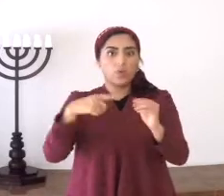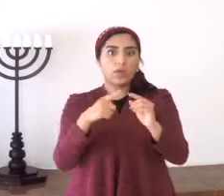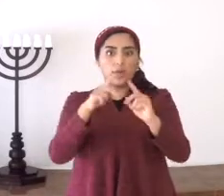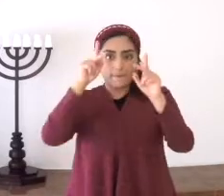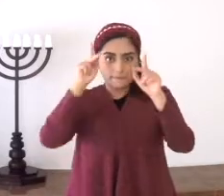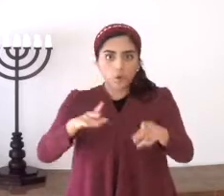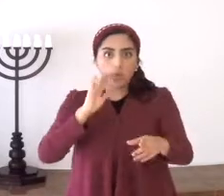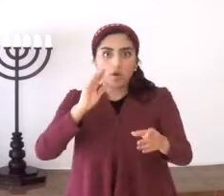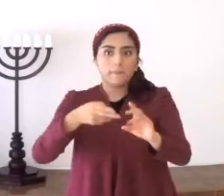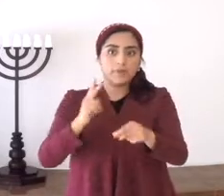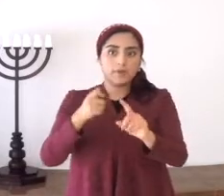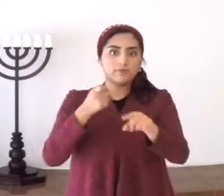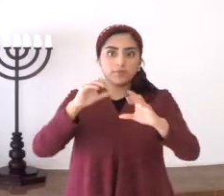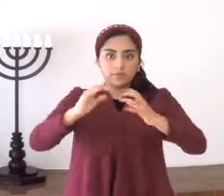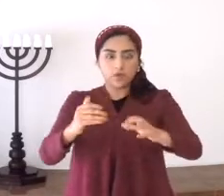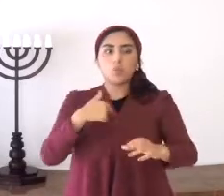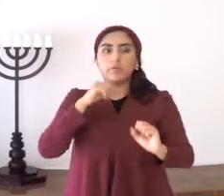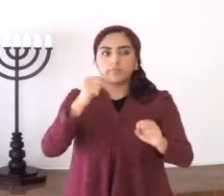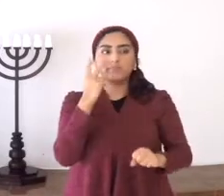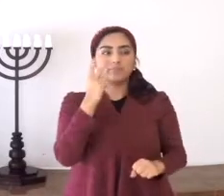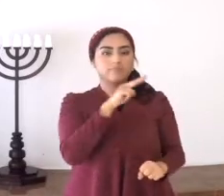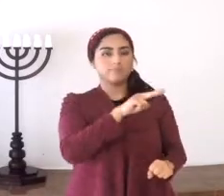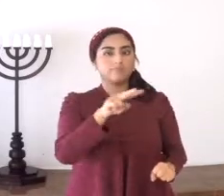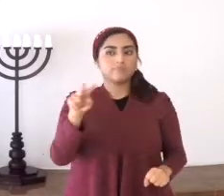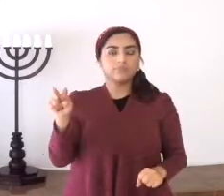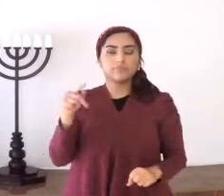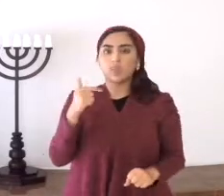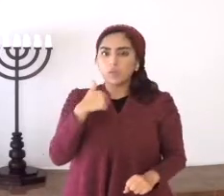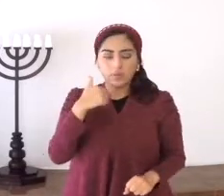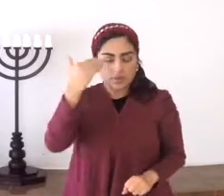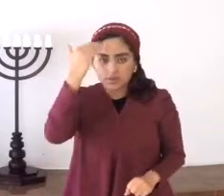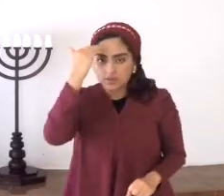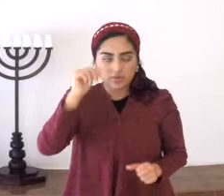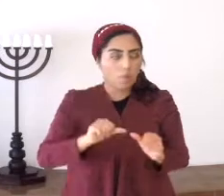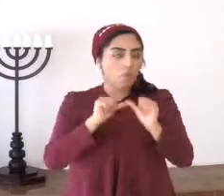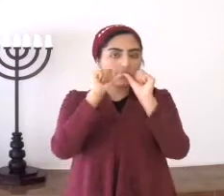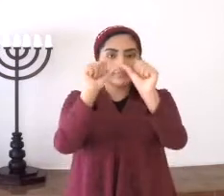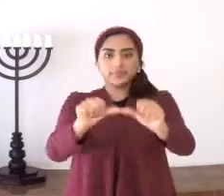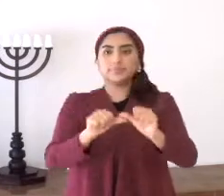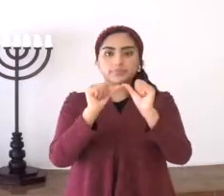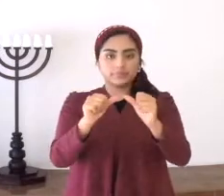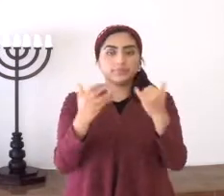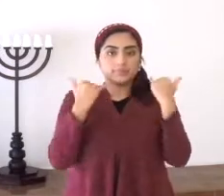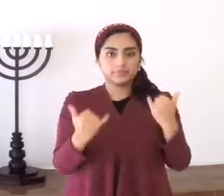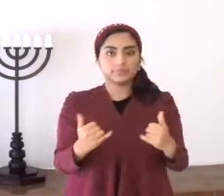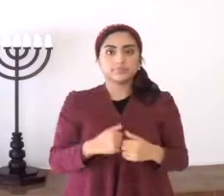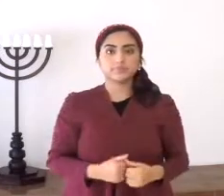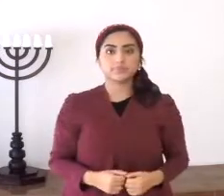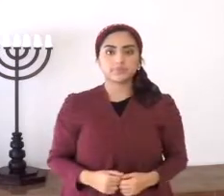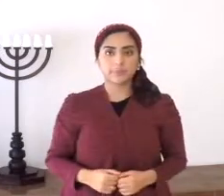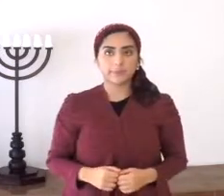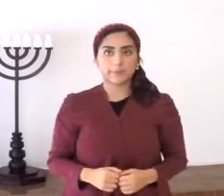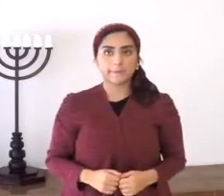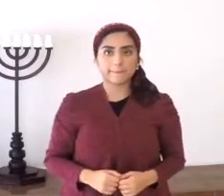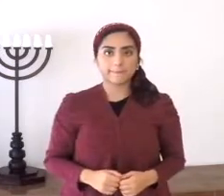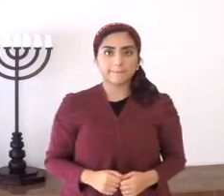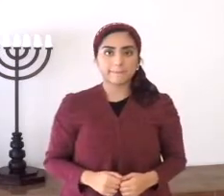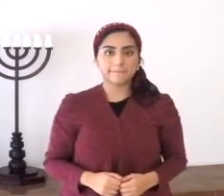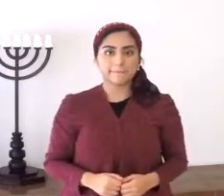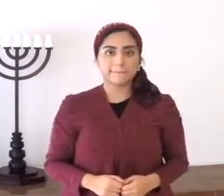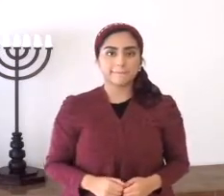observen, porque los diagnósticos se ven venir siempre. Siempre se sabe quién va a ser un traidor, eso que ni qué,